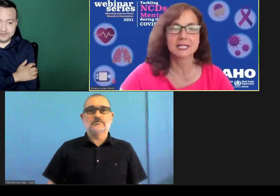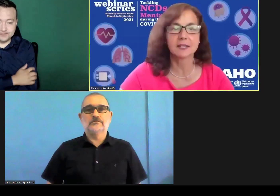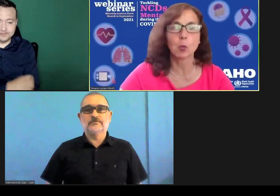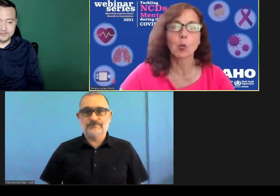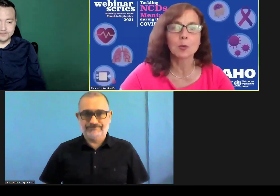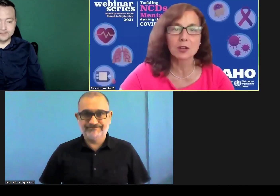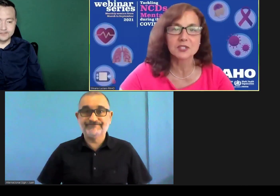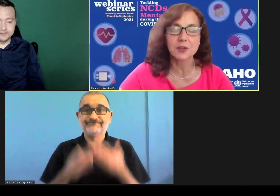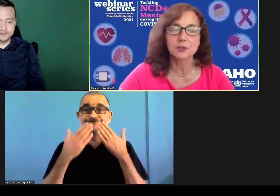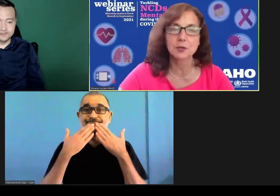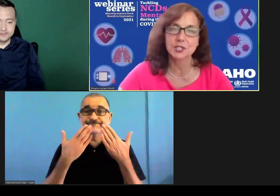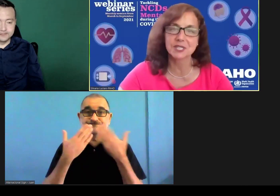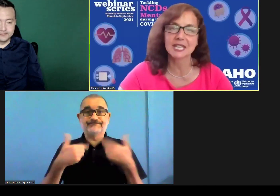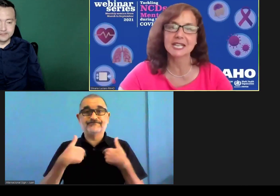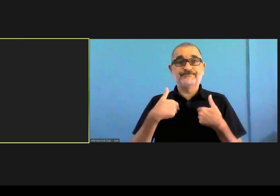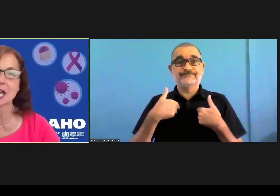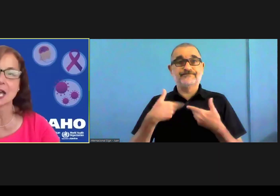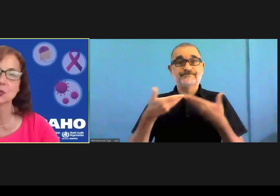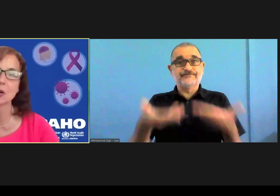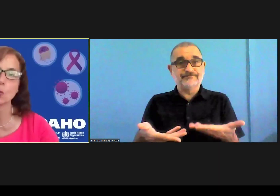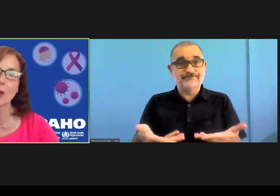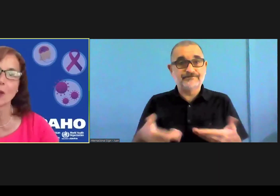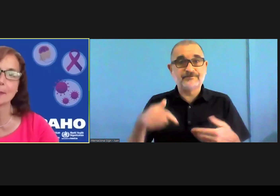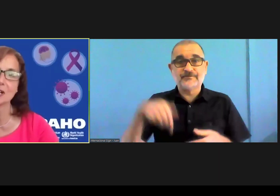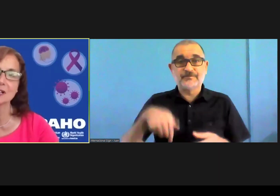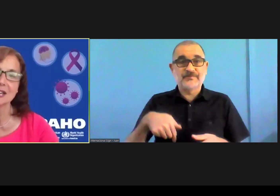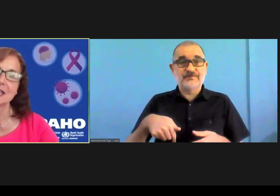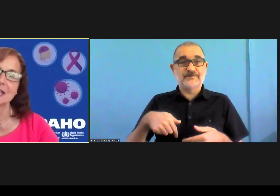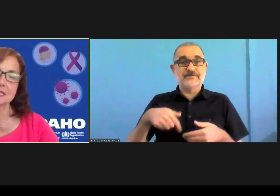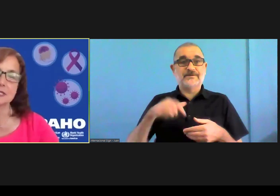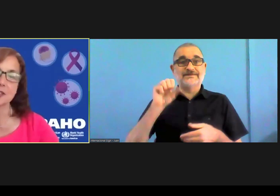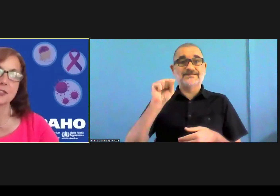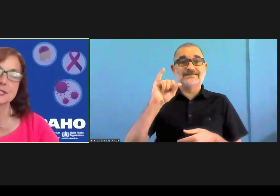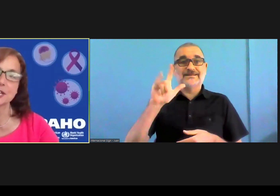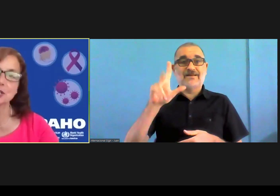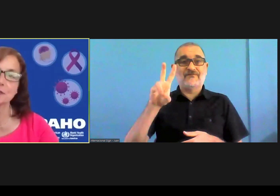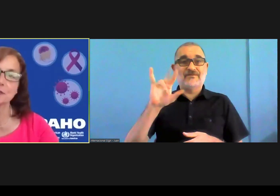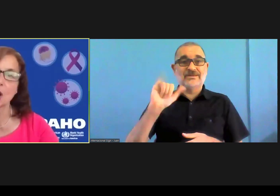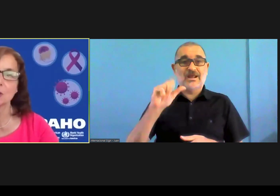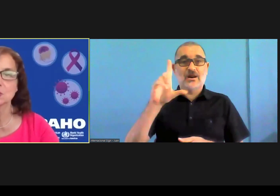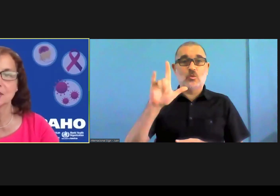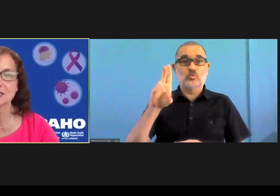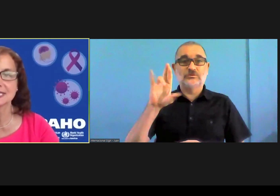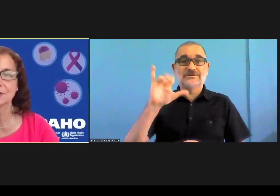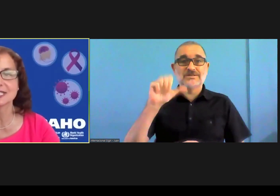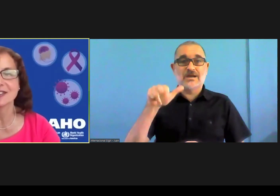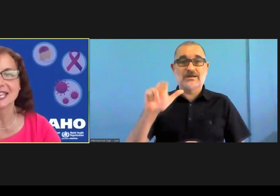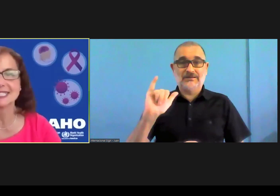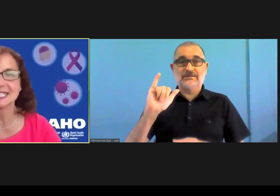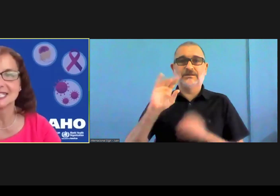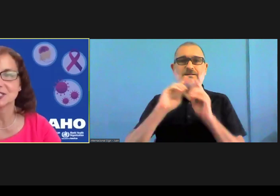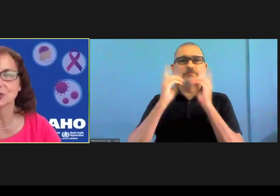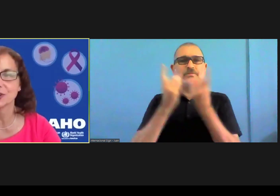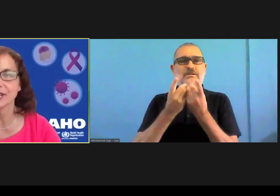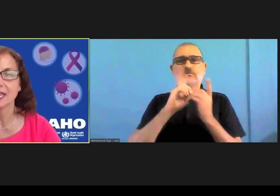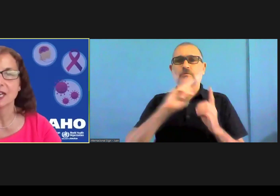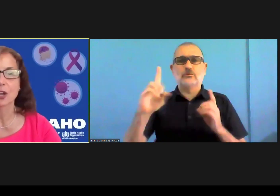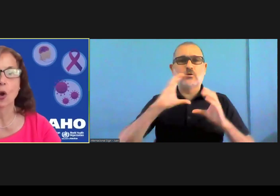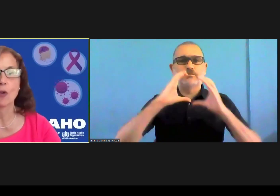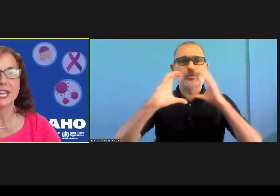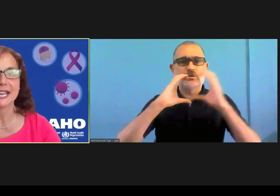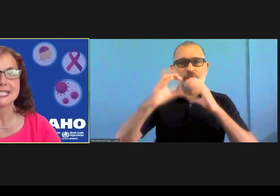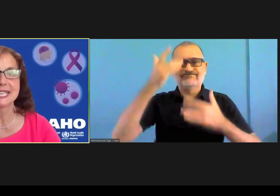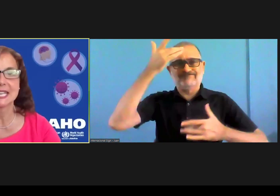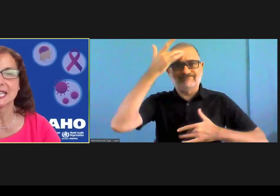Mental y me gustaría dar una bienvenida a los que se están comunicando ahora. Es la tercera sesión de